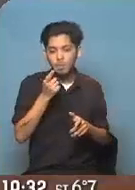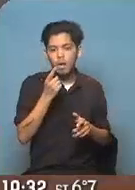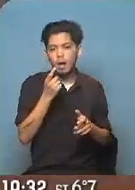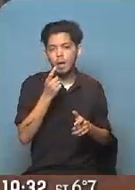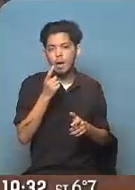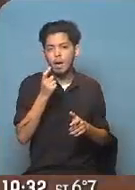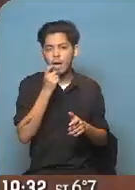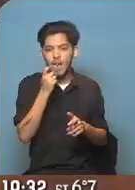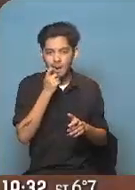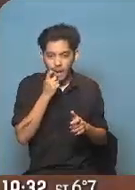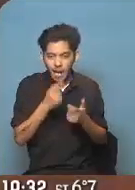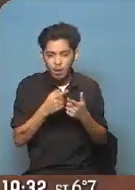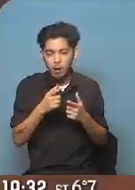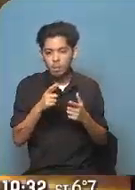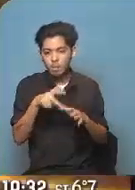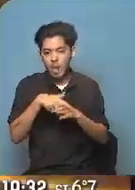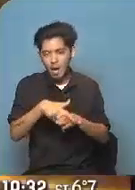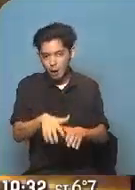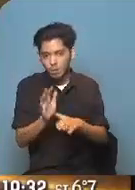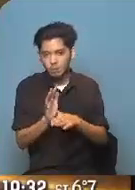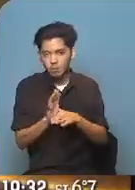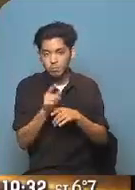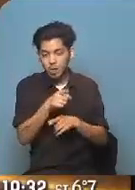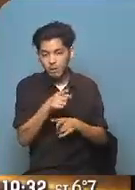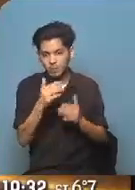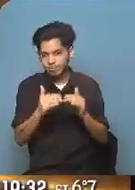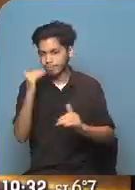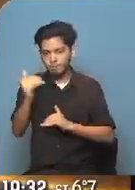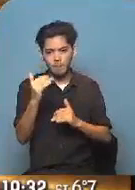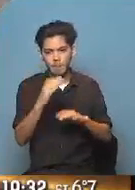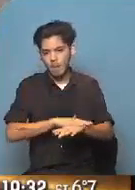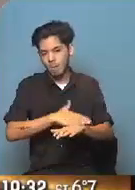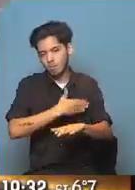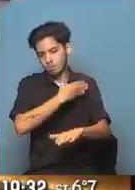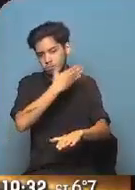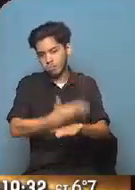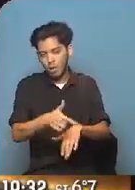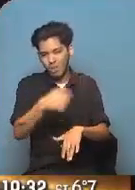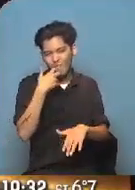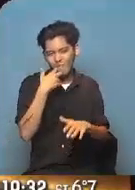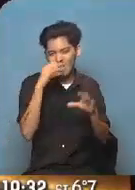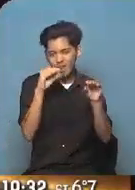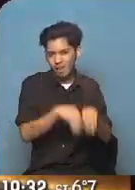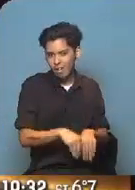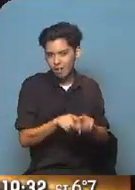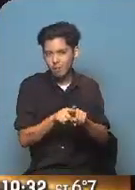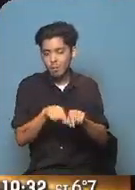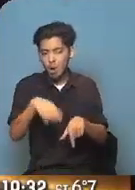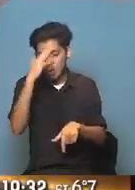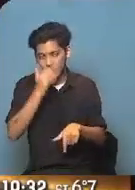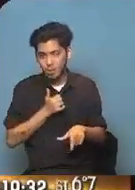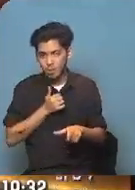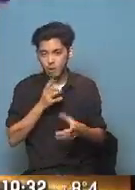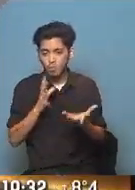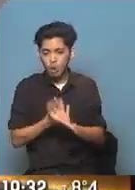las herraduras los caballos digo la realidad es que eso ha sido superado por el tiempo y estamos frente a un ejército planteado